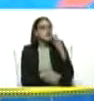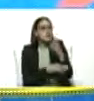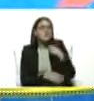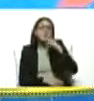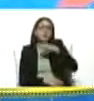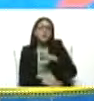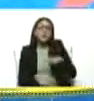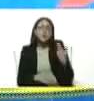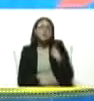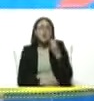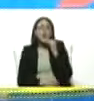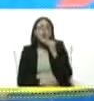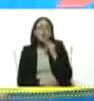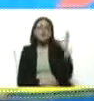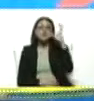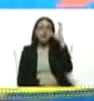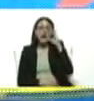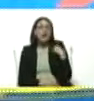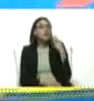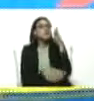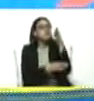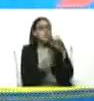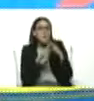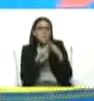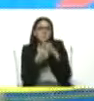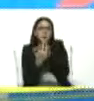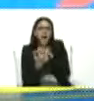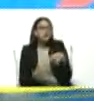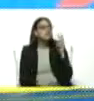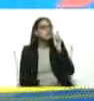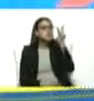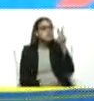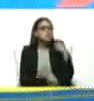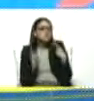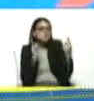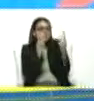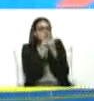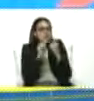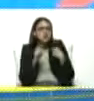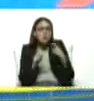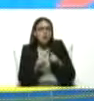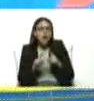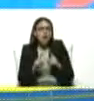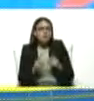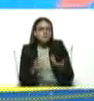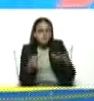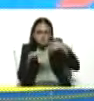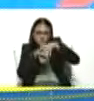Caracas, ver, constatar, conectar.